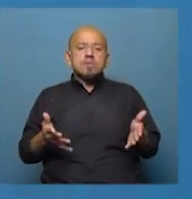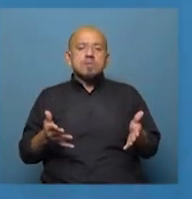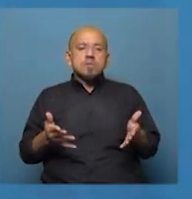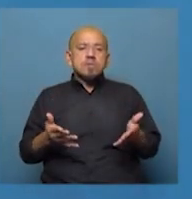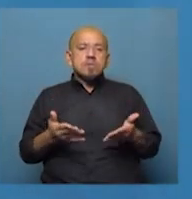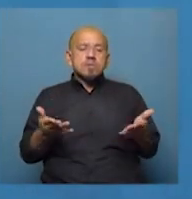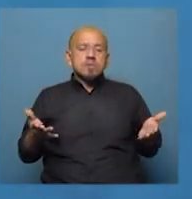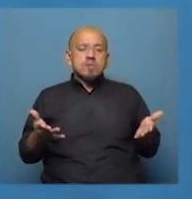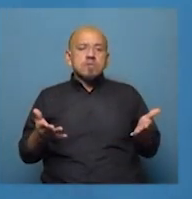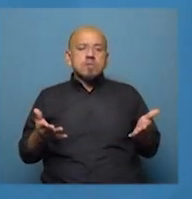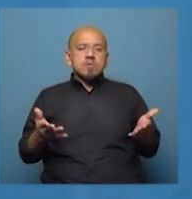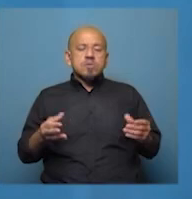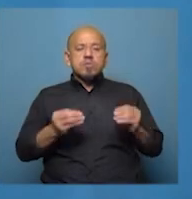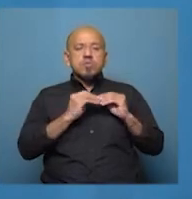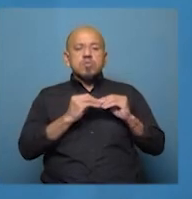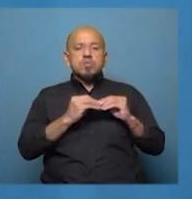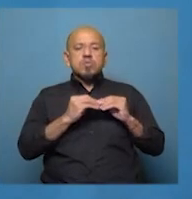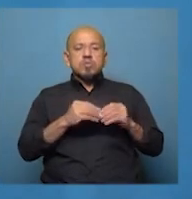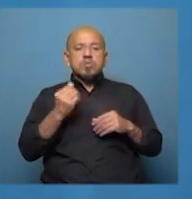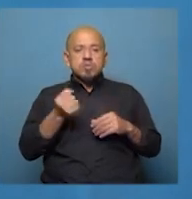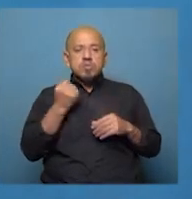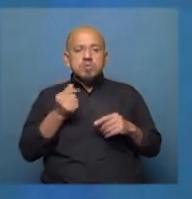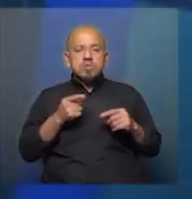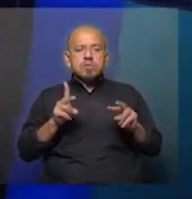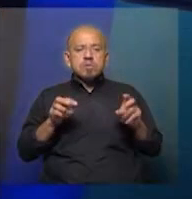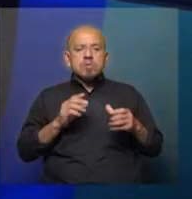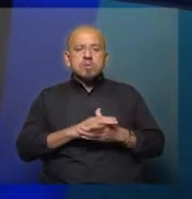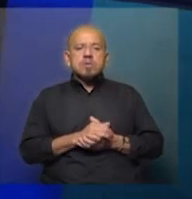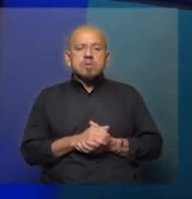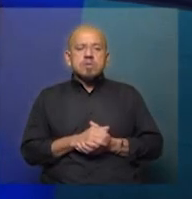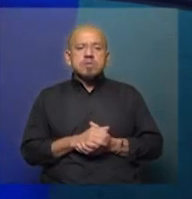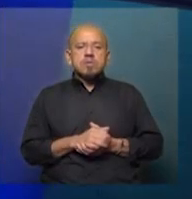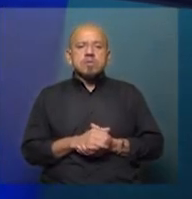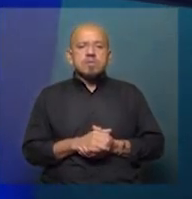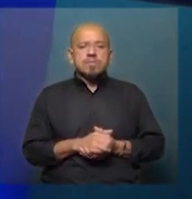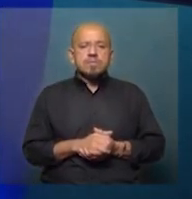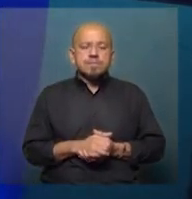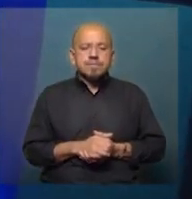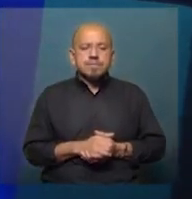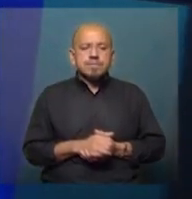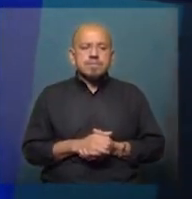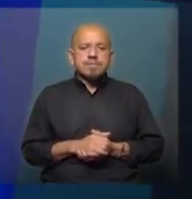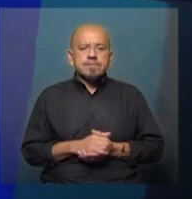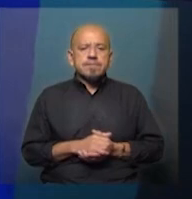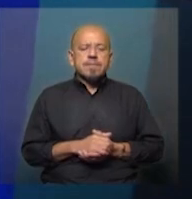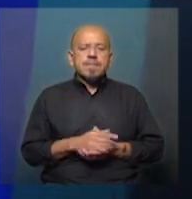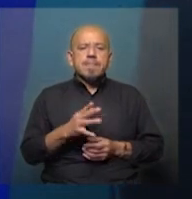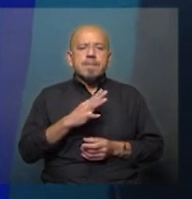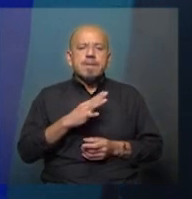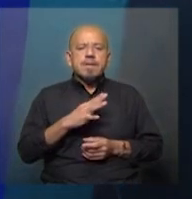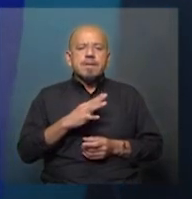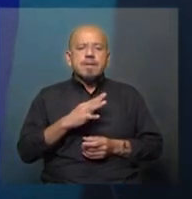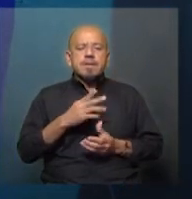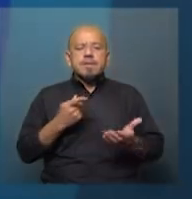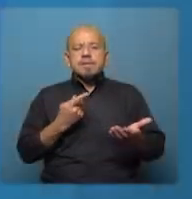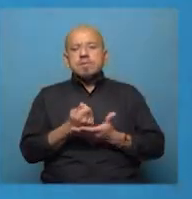no fueron consultados cuando son actores relevantes en este tema no al frente amplio denuncia falta medicamentos sin embargo chipi ha dicho que hay récord en la compra